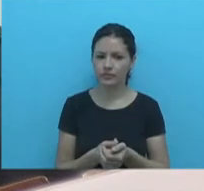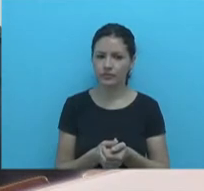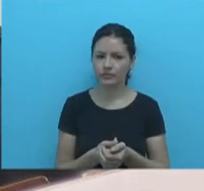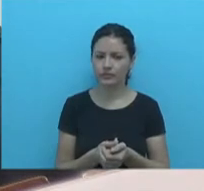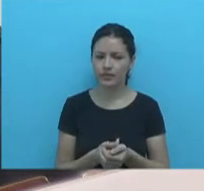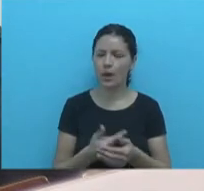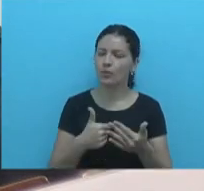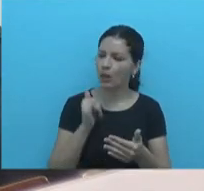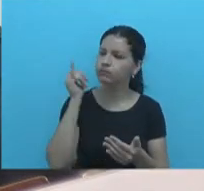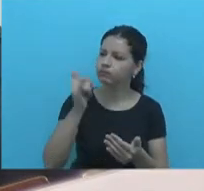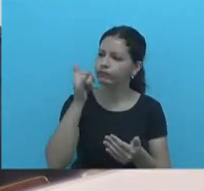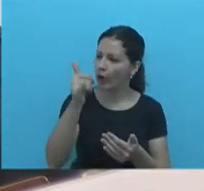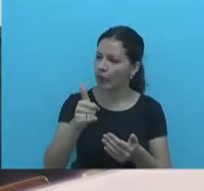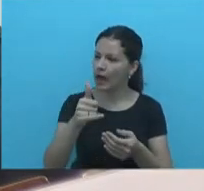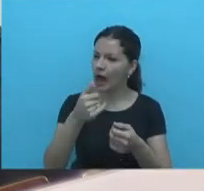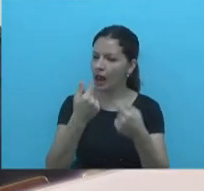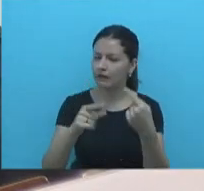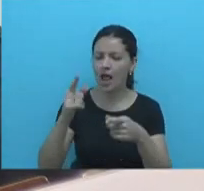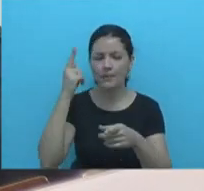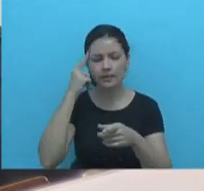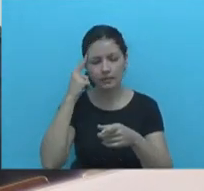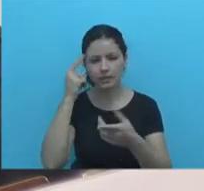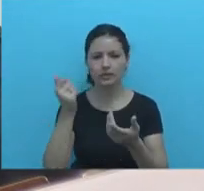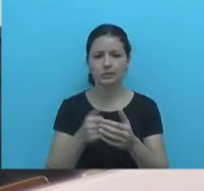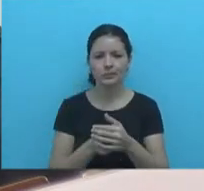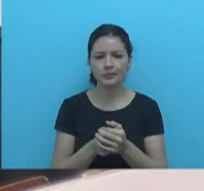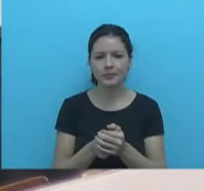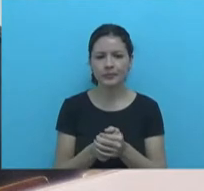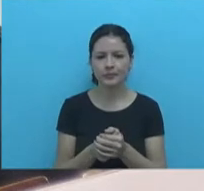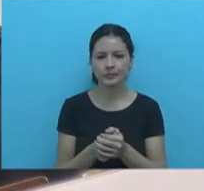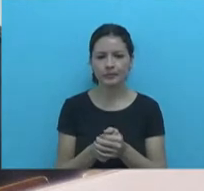a darse cuenta que no está solo porque hay muchos alumnos que están en la misma situación que él.